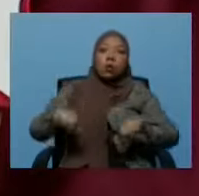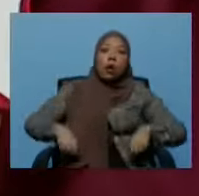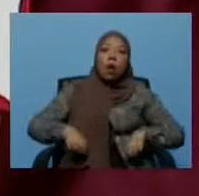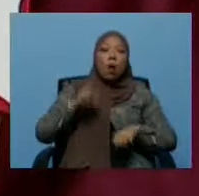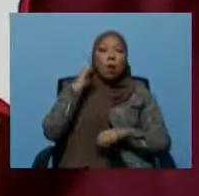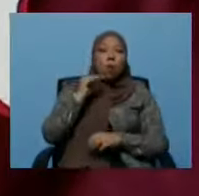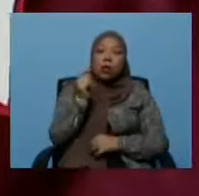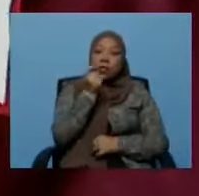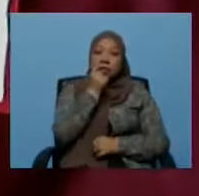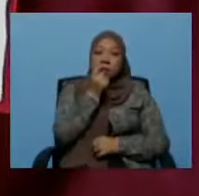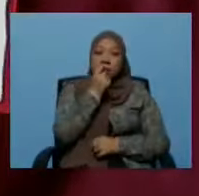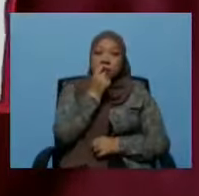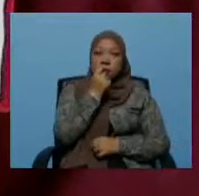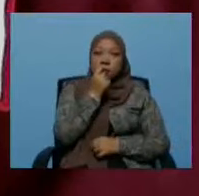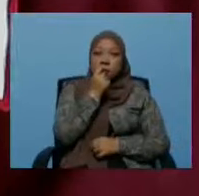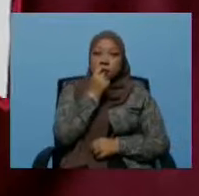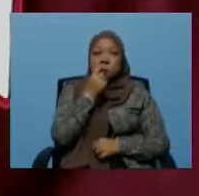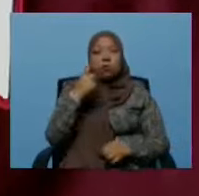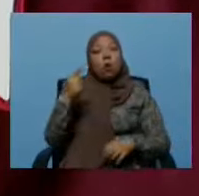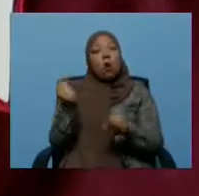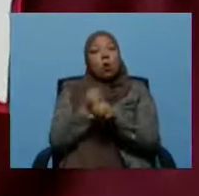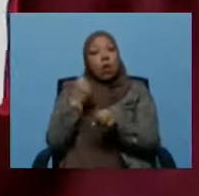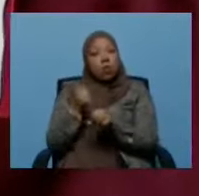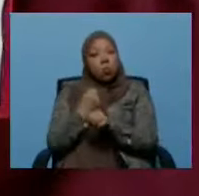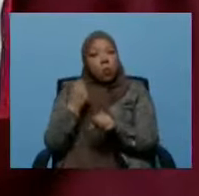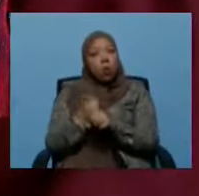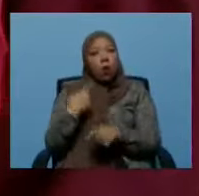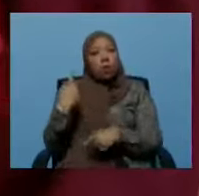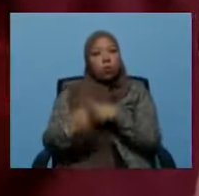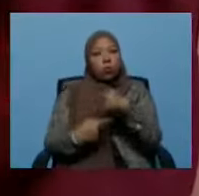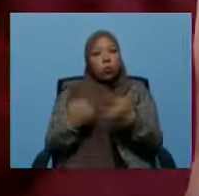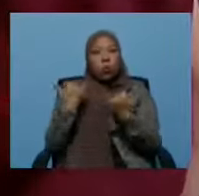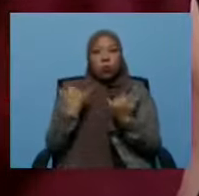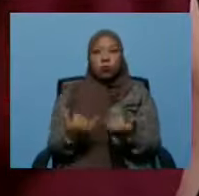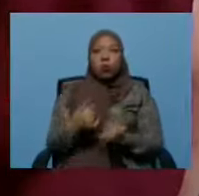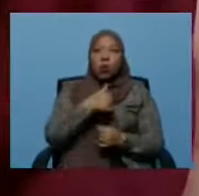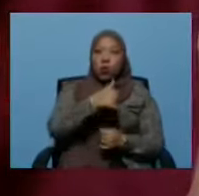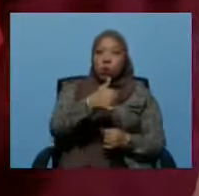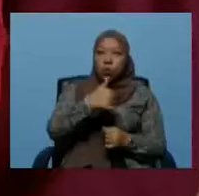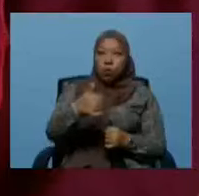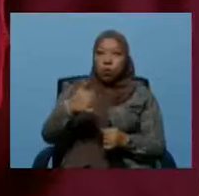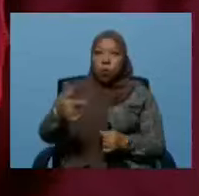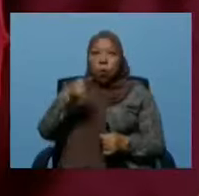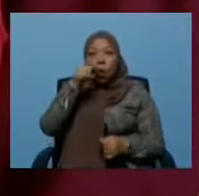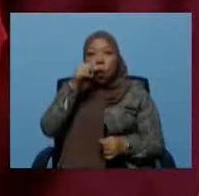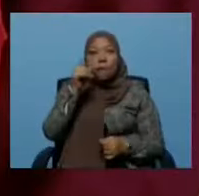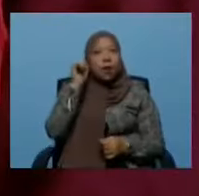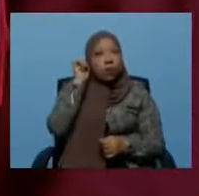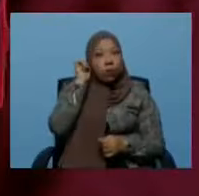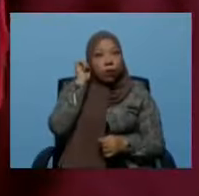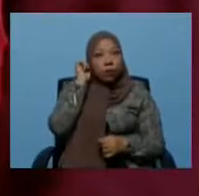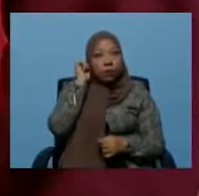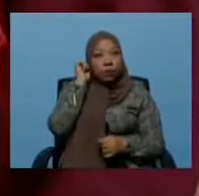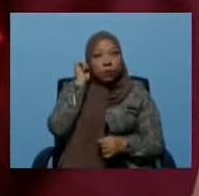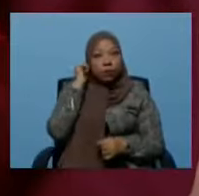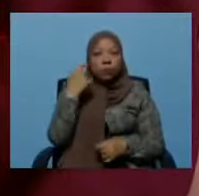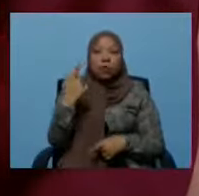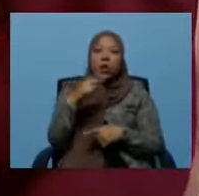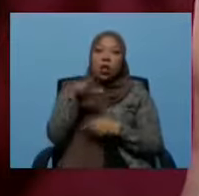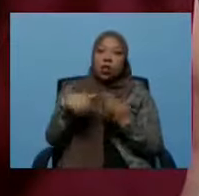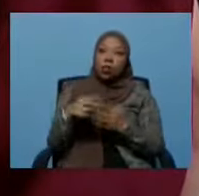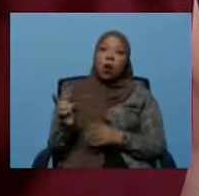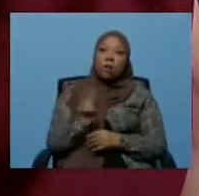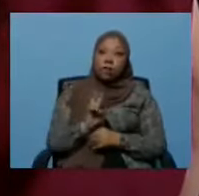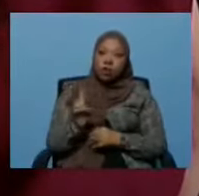Guardia Nacional Bolivariana, del trabajo operativo que realizan cada uno de sus hombres y mujeres a lo largo y ancho del